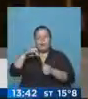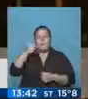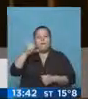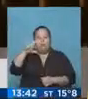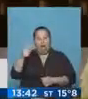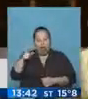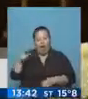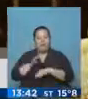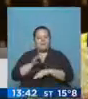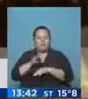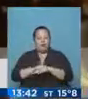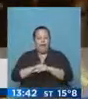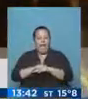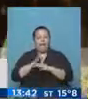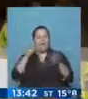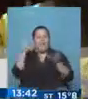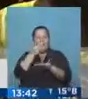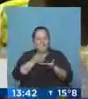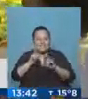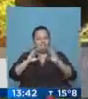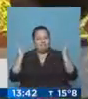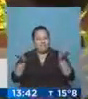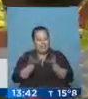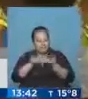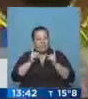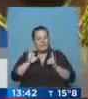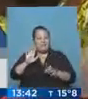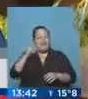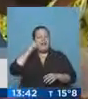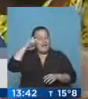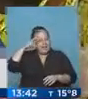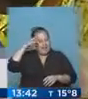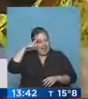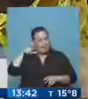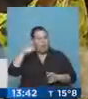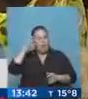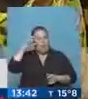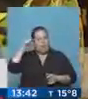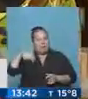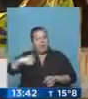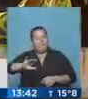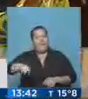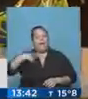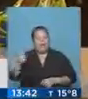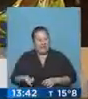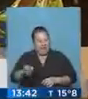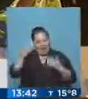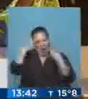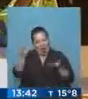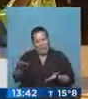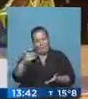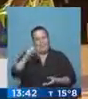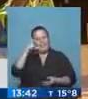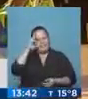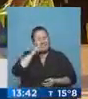palabra y lo que es la encargada de la parte de diseño el mismo escenario donde justamente gp es richard coleman van a estar mañana homenajeando a